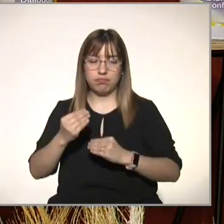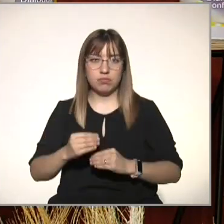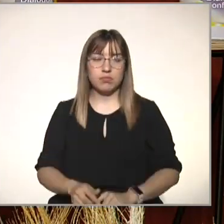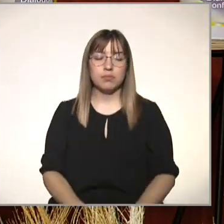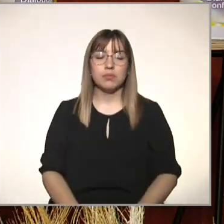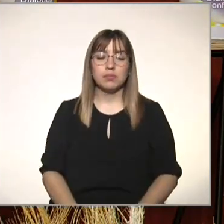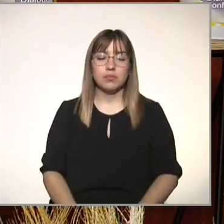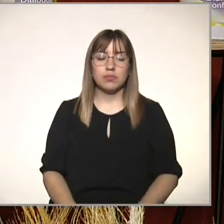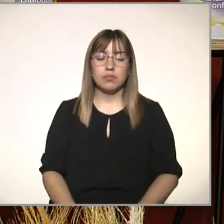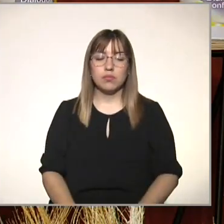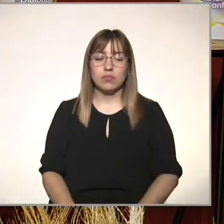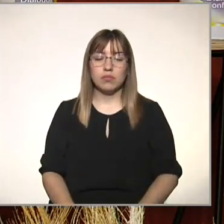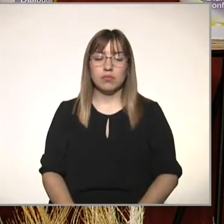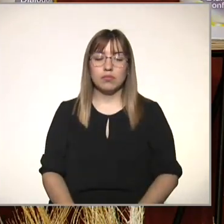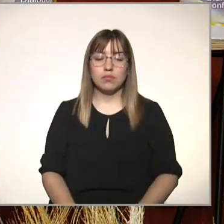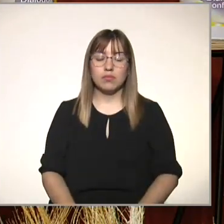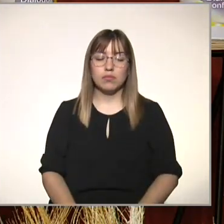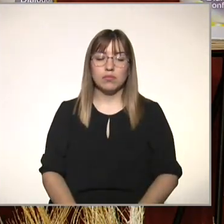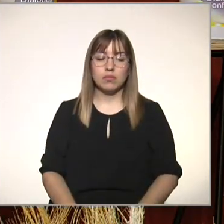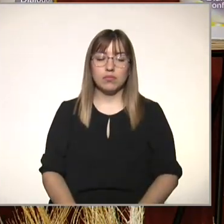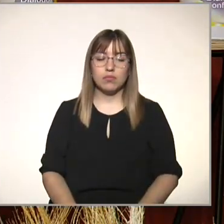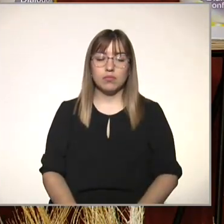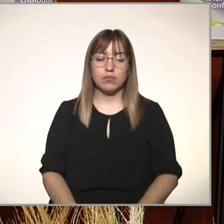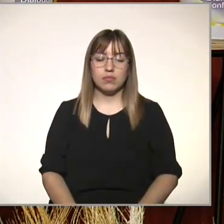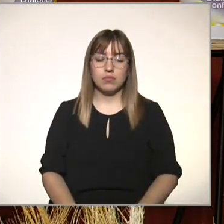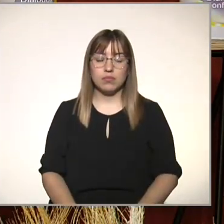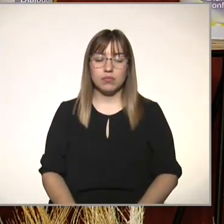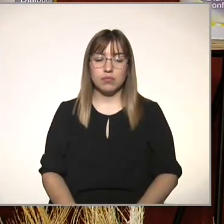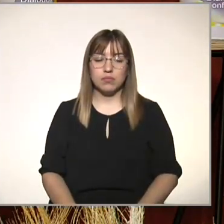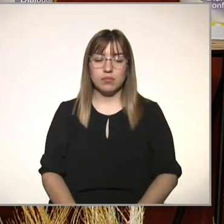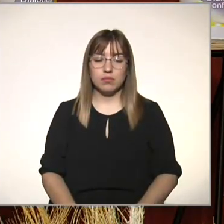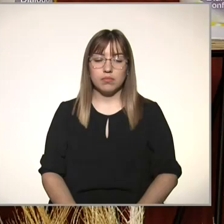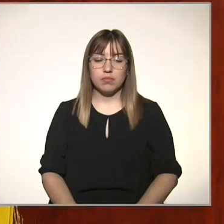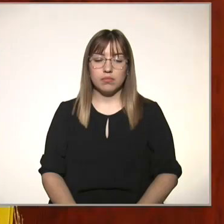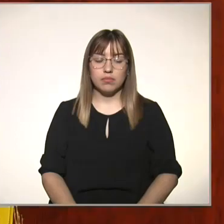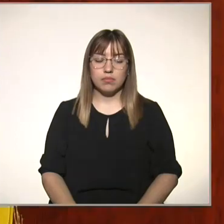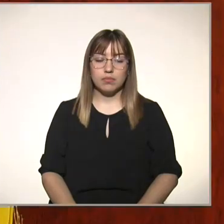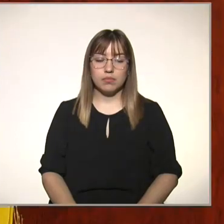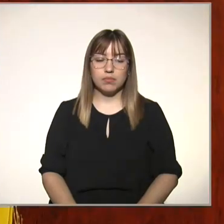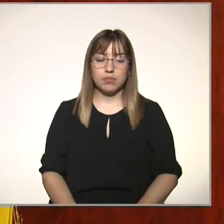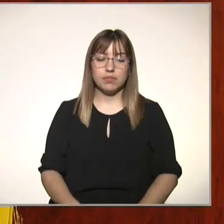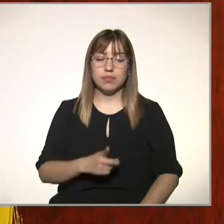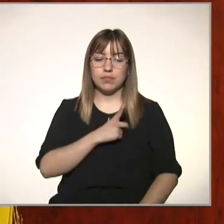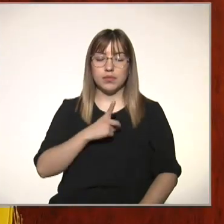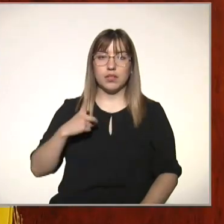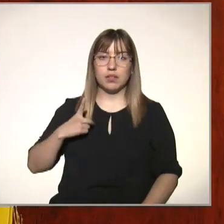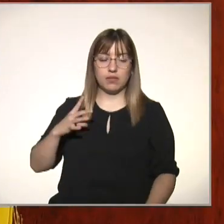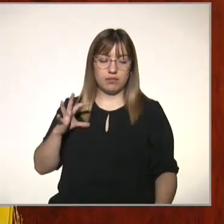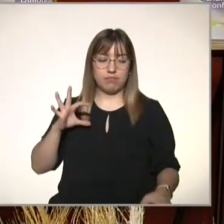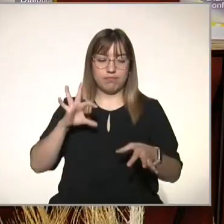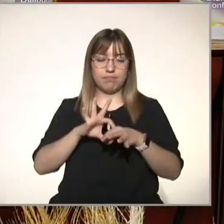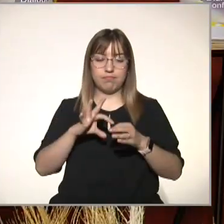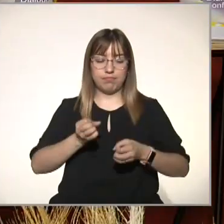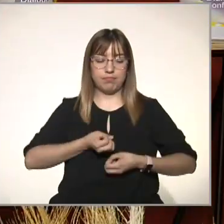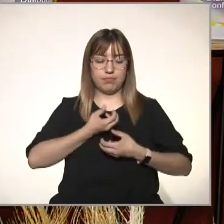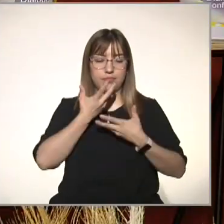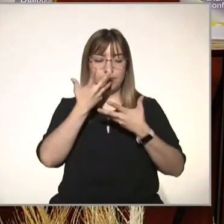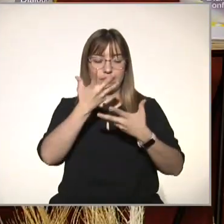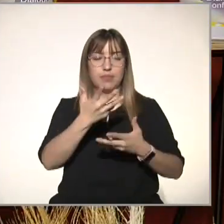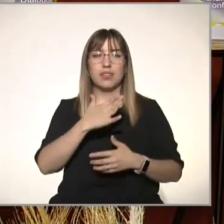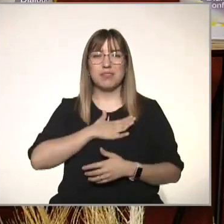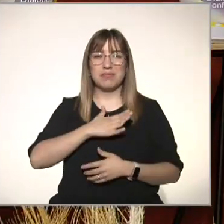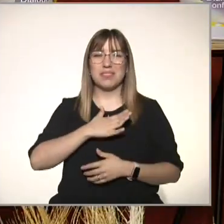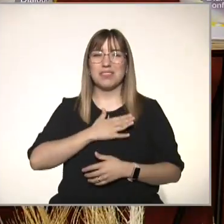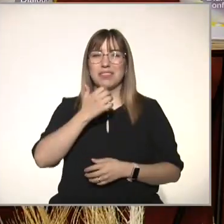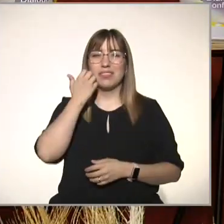todo, o que debe haber una correspondencia completa con la expresión, los estereotipos, con lo que